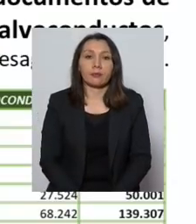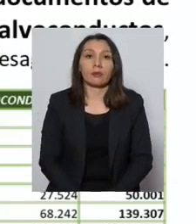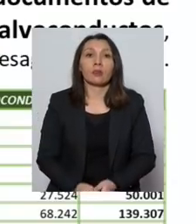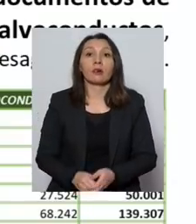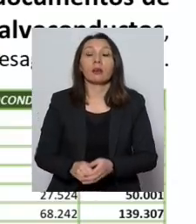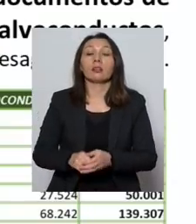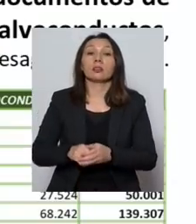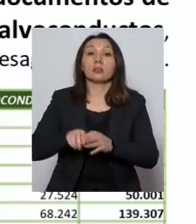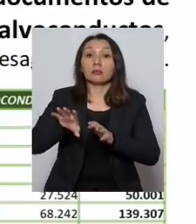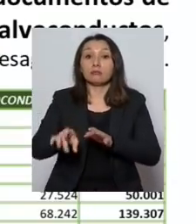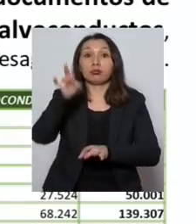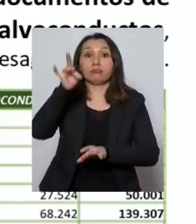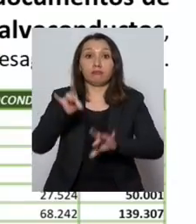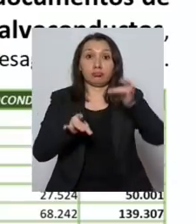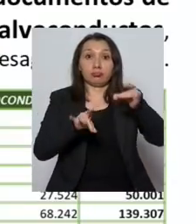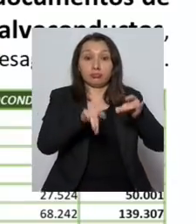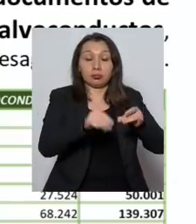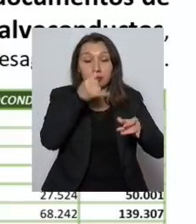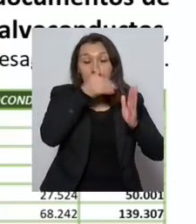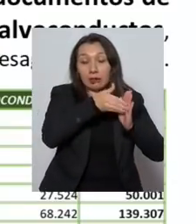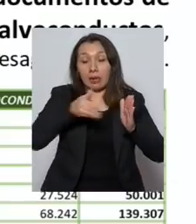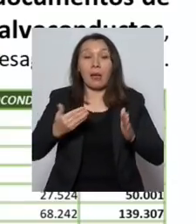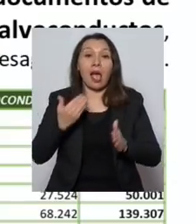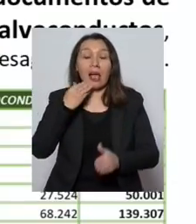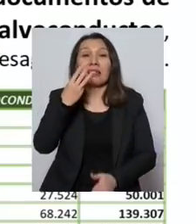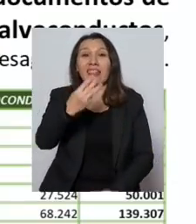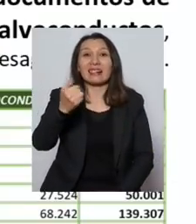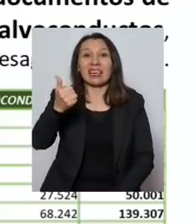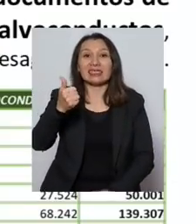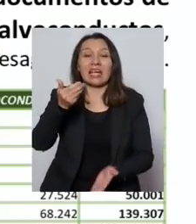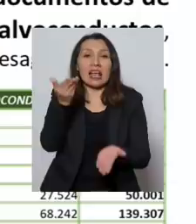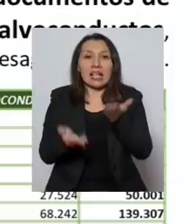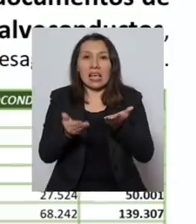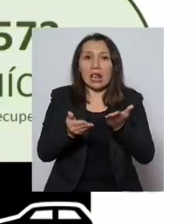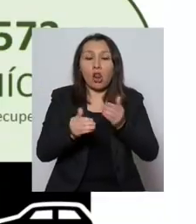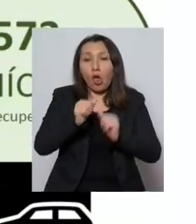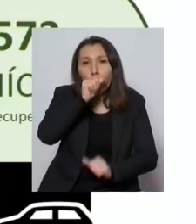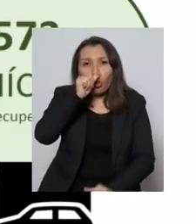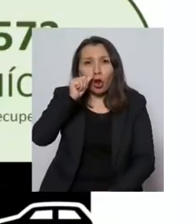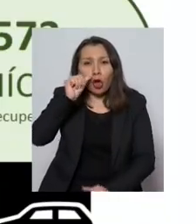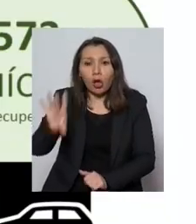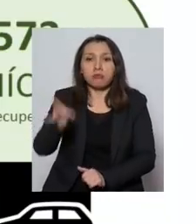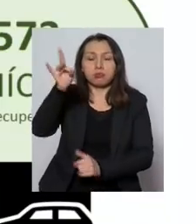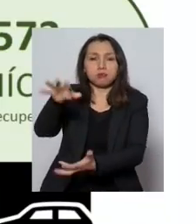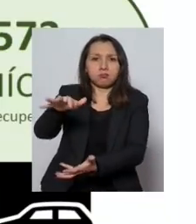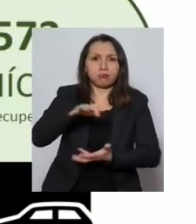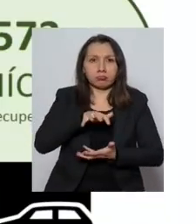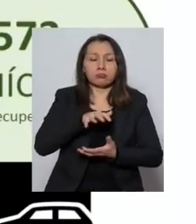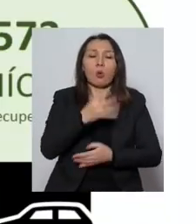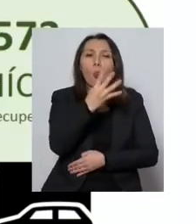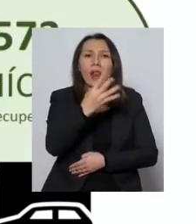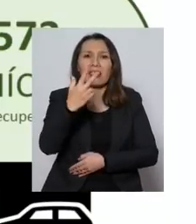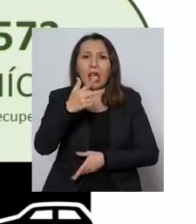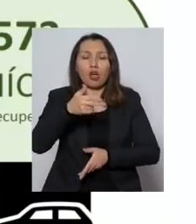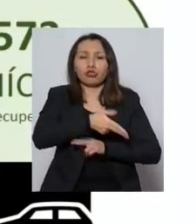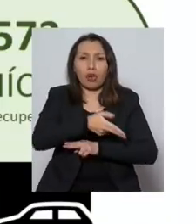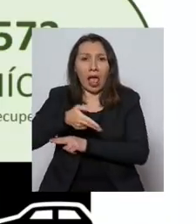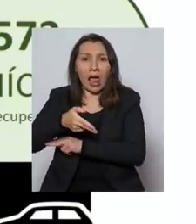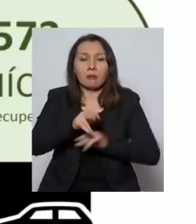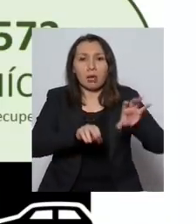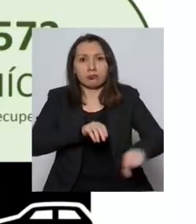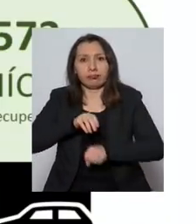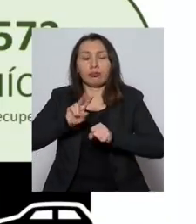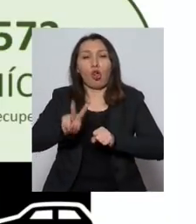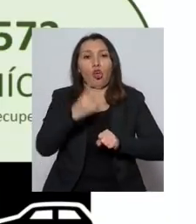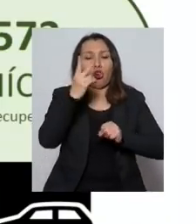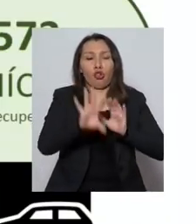Se han incautado durante este periodo casi 36 kilos de drogas. Se incautaron 48 armas y